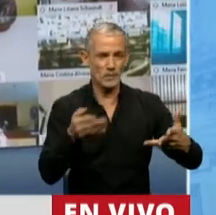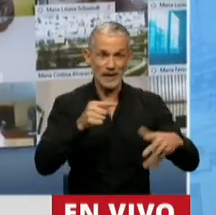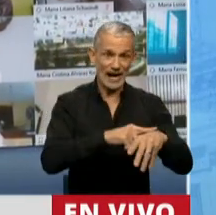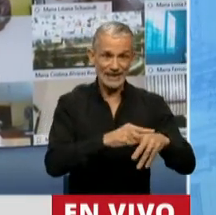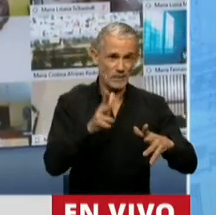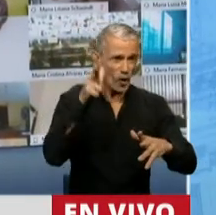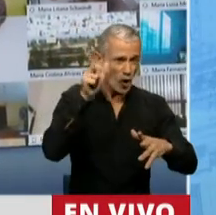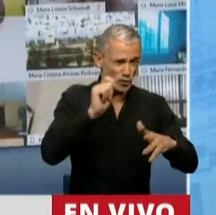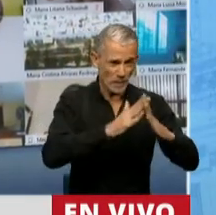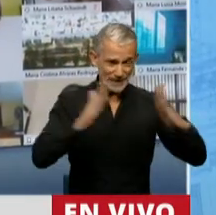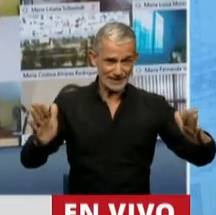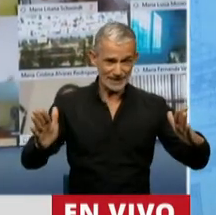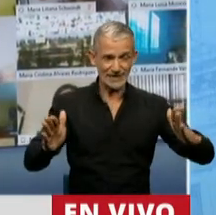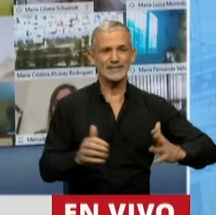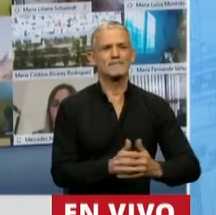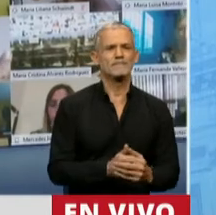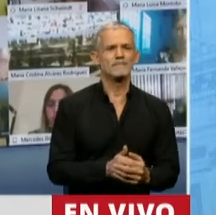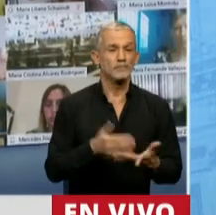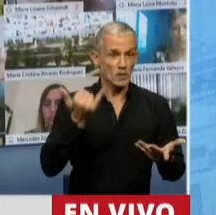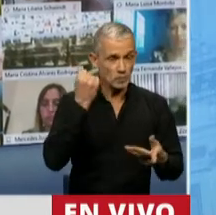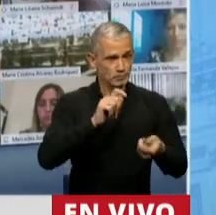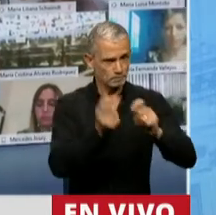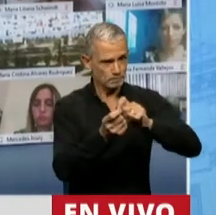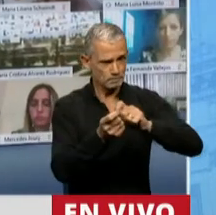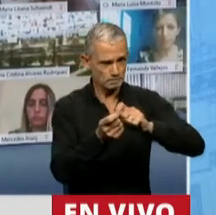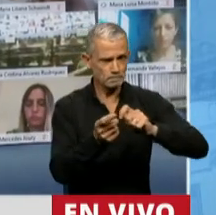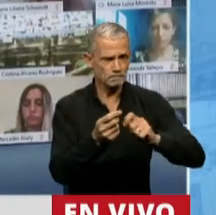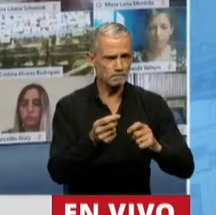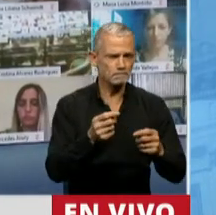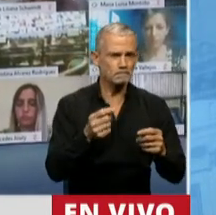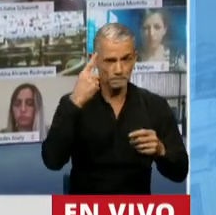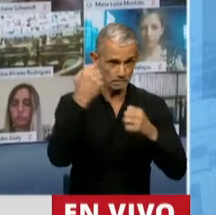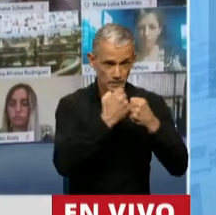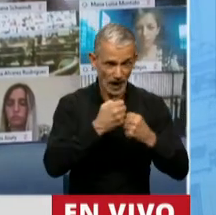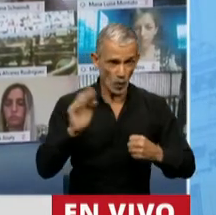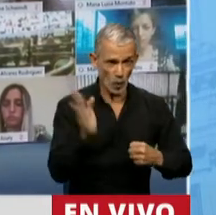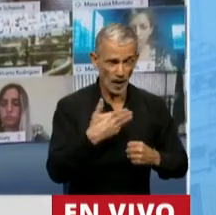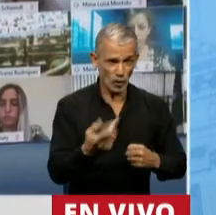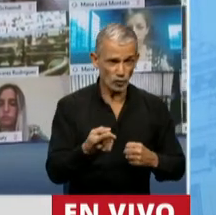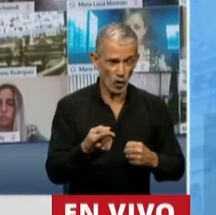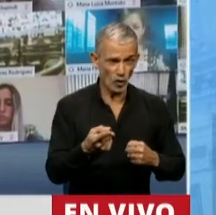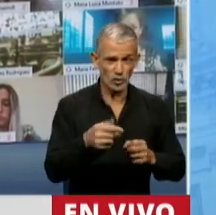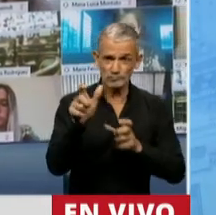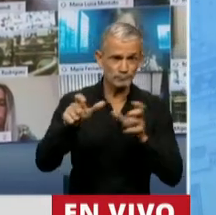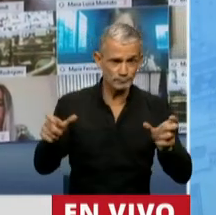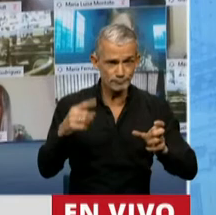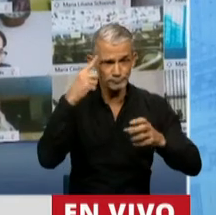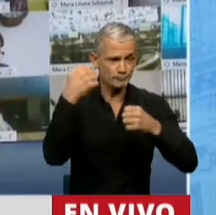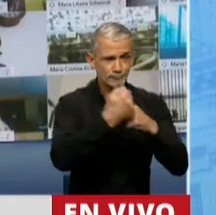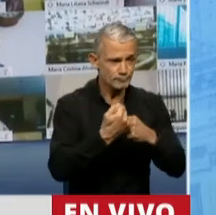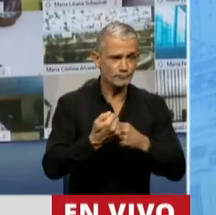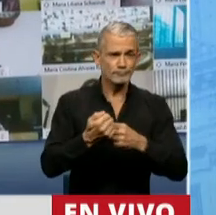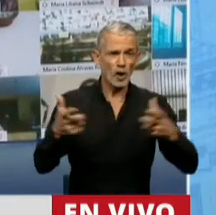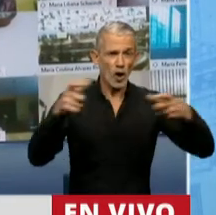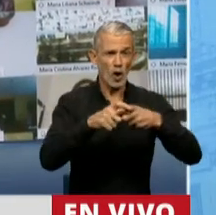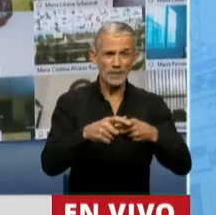de los 8 meses. Bueno, la hemos modificado con la anuencia de los funcionarios también que estuvieron presentes